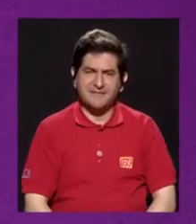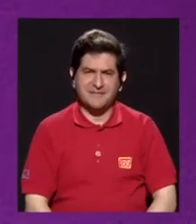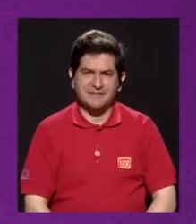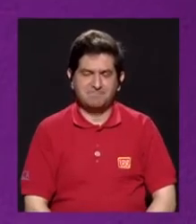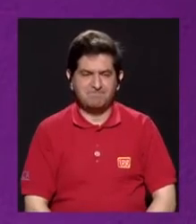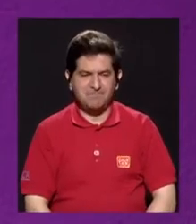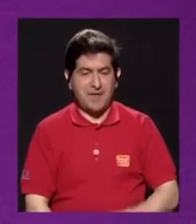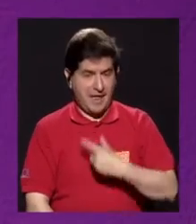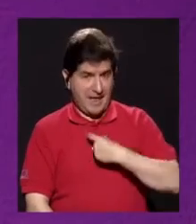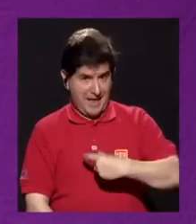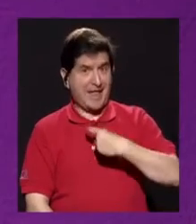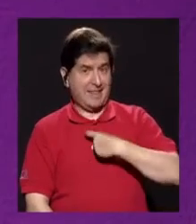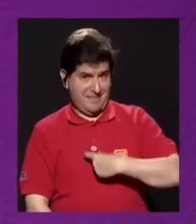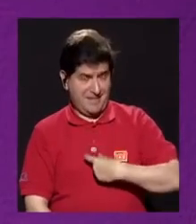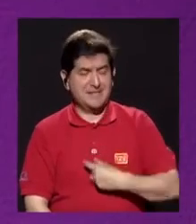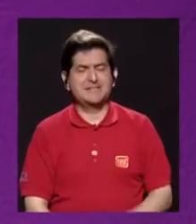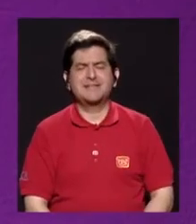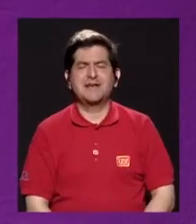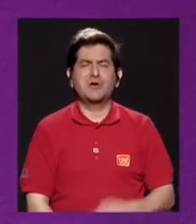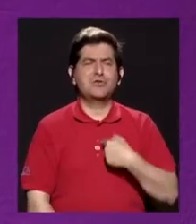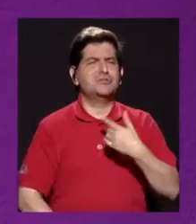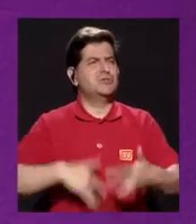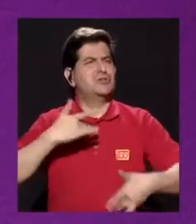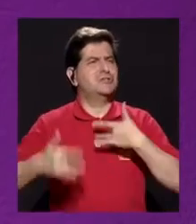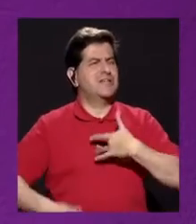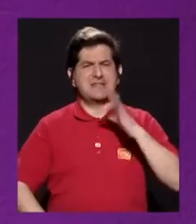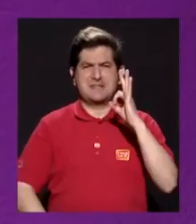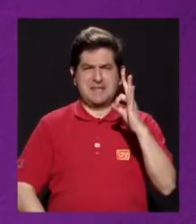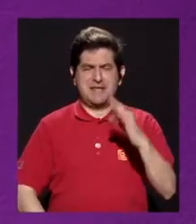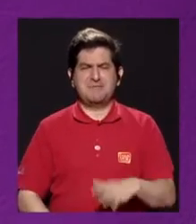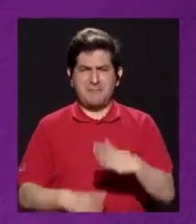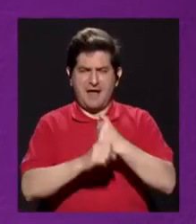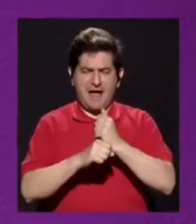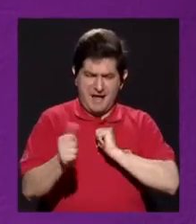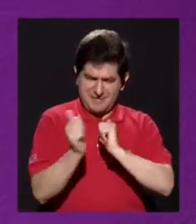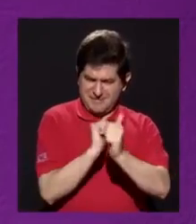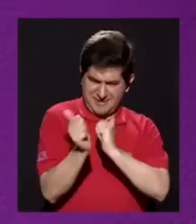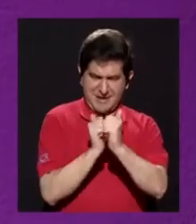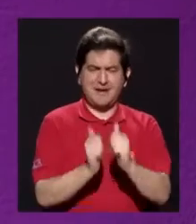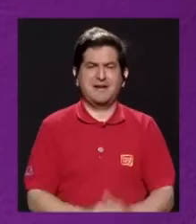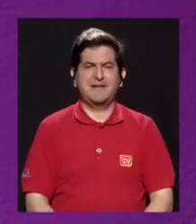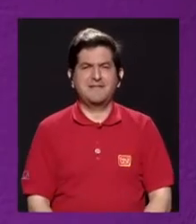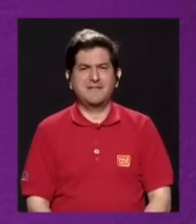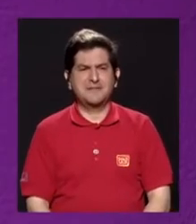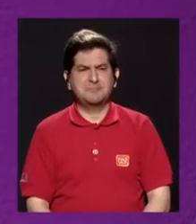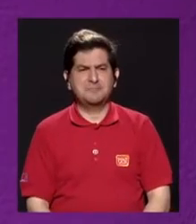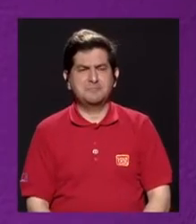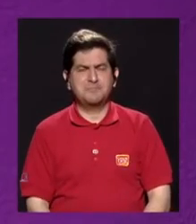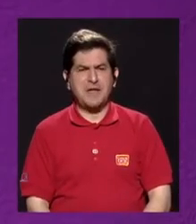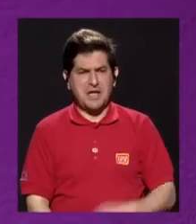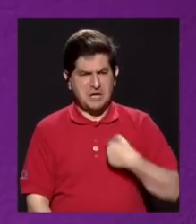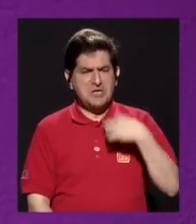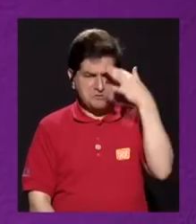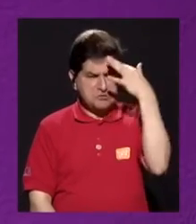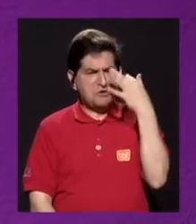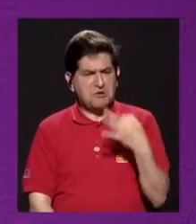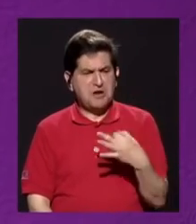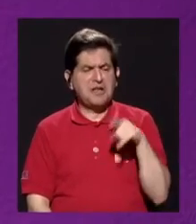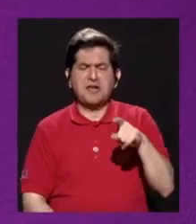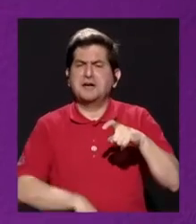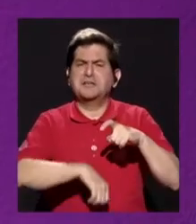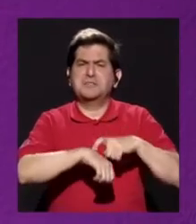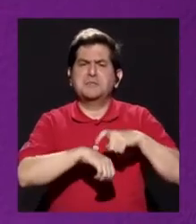Las ganas de hacer un deporte, de sentirme bien, de que ya me sentía mejor y yo dije, yo creo que